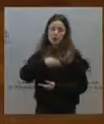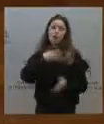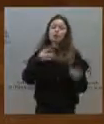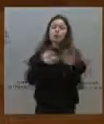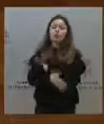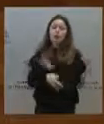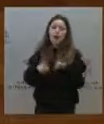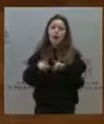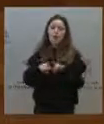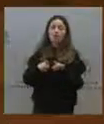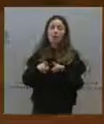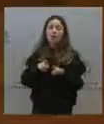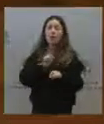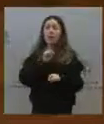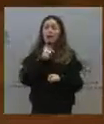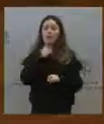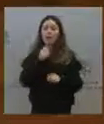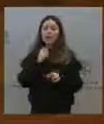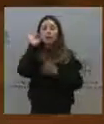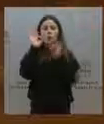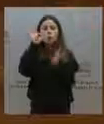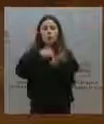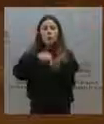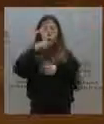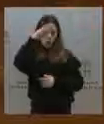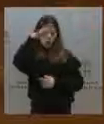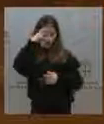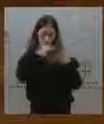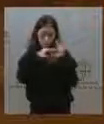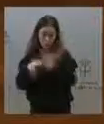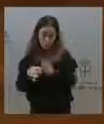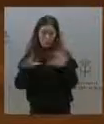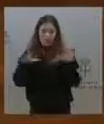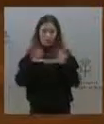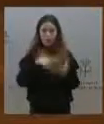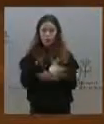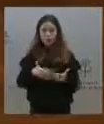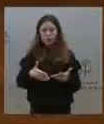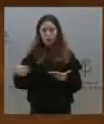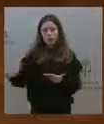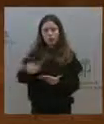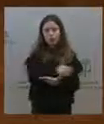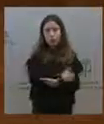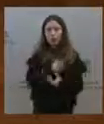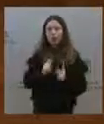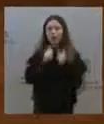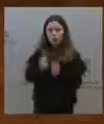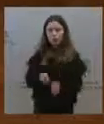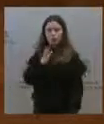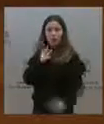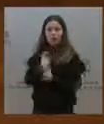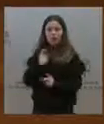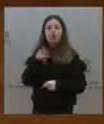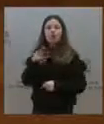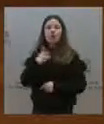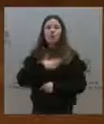impuesto ideológico. 10 millones de recaudación del impuesto de donaciones. Son un ataque directo al derecho a la propiedad y a la posibilidad de disponer libremente de la propiedad de